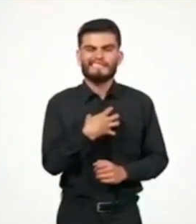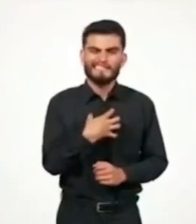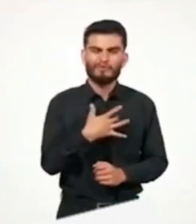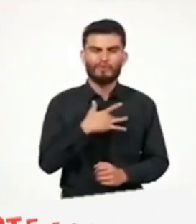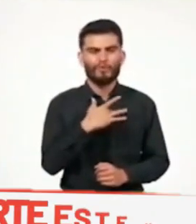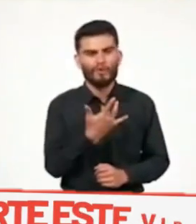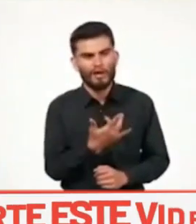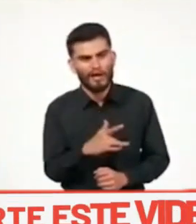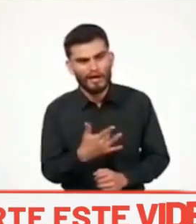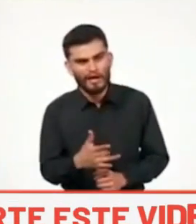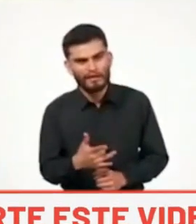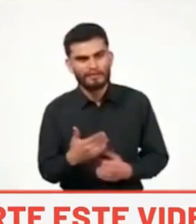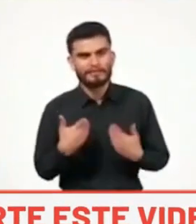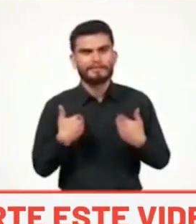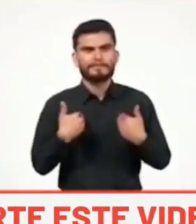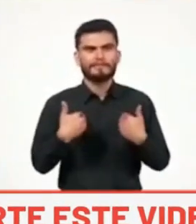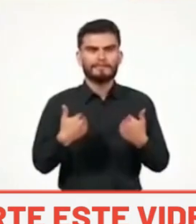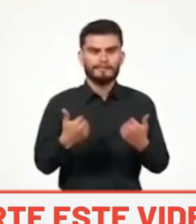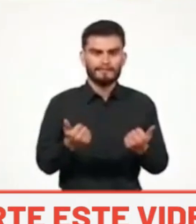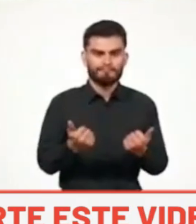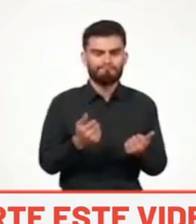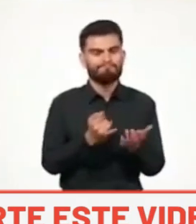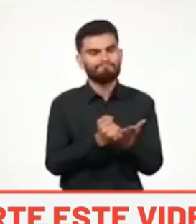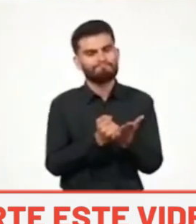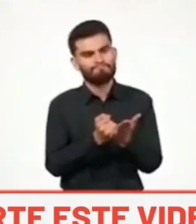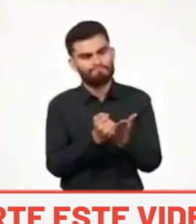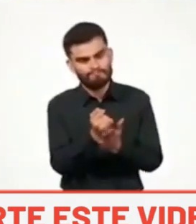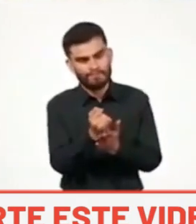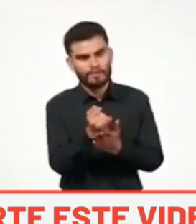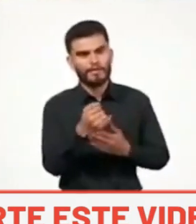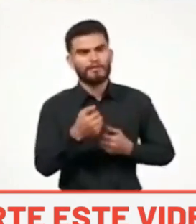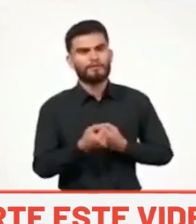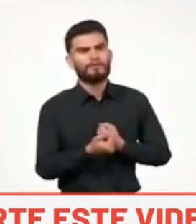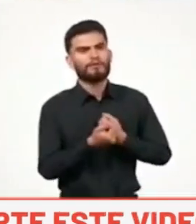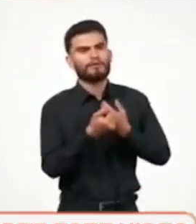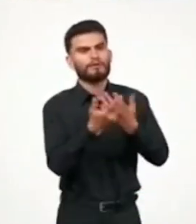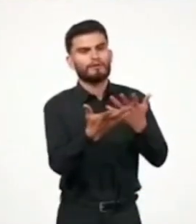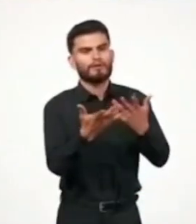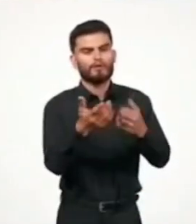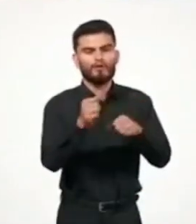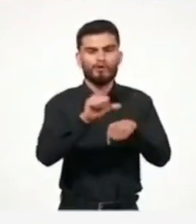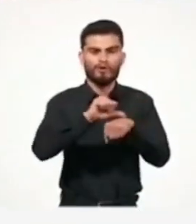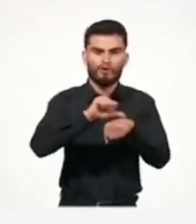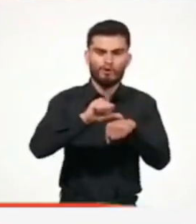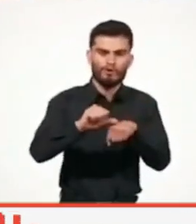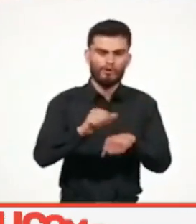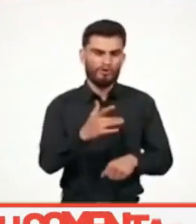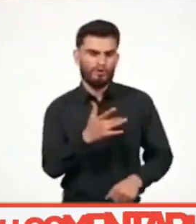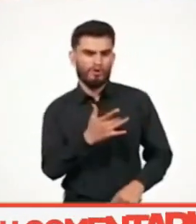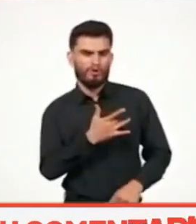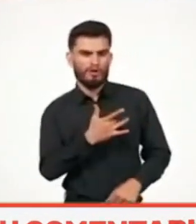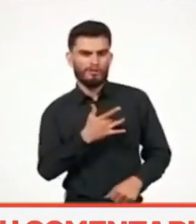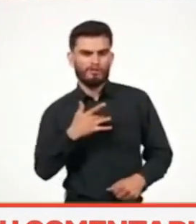ustedes, tomaron la decisión de donar sus órganos. Y entonces